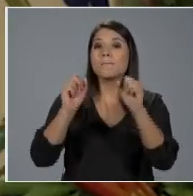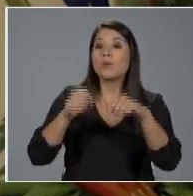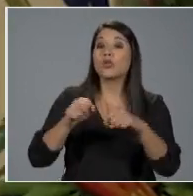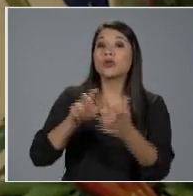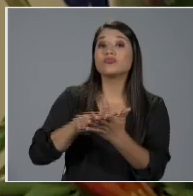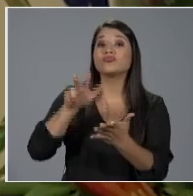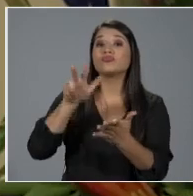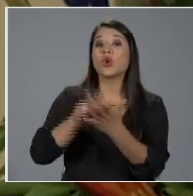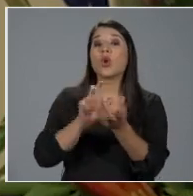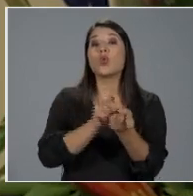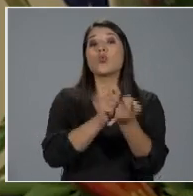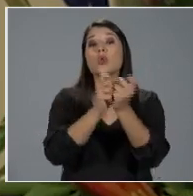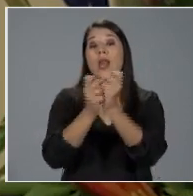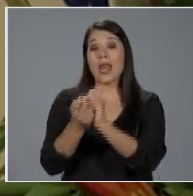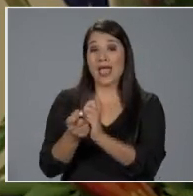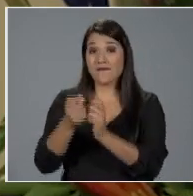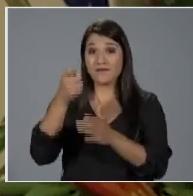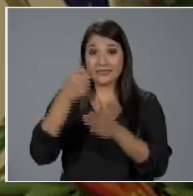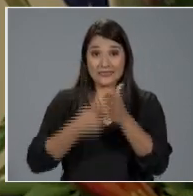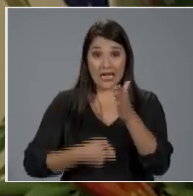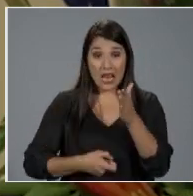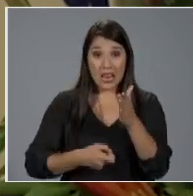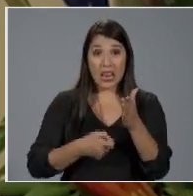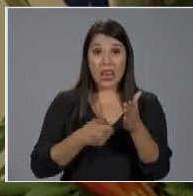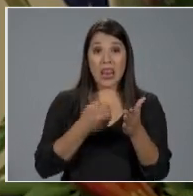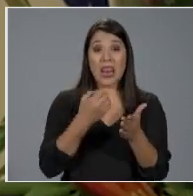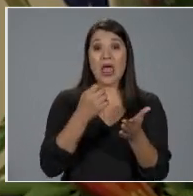una reforma fiscal.